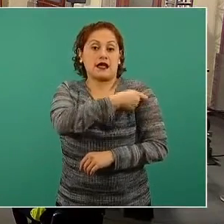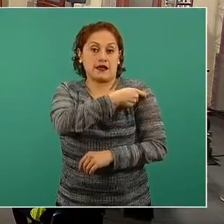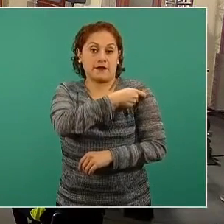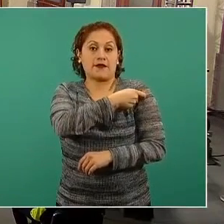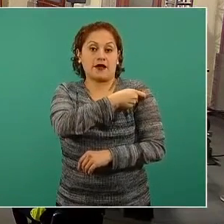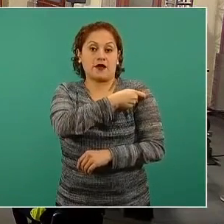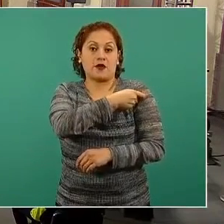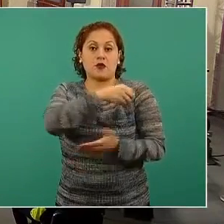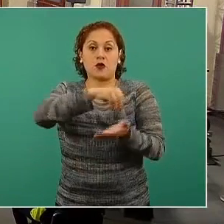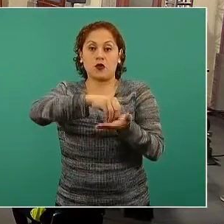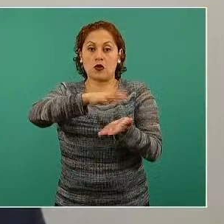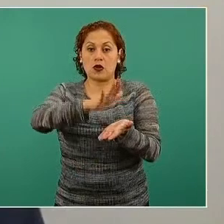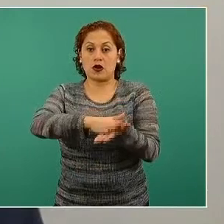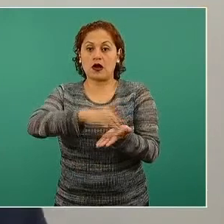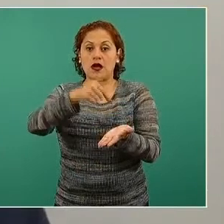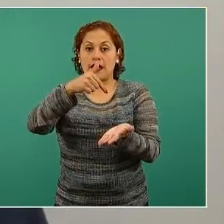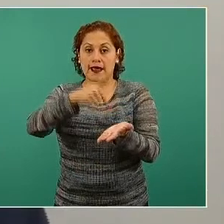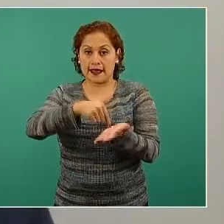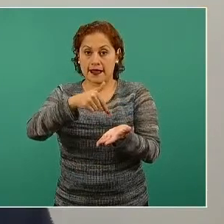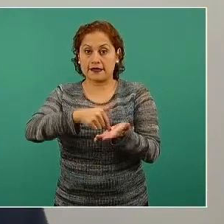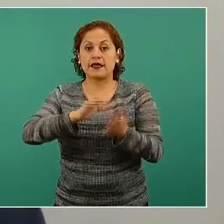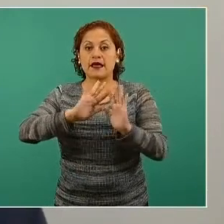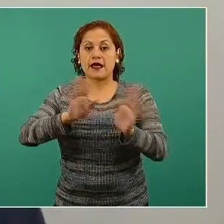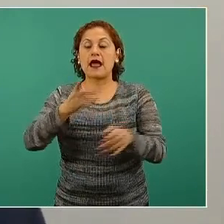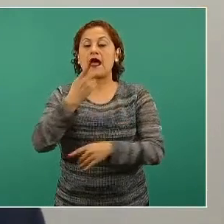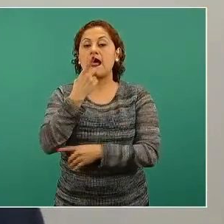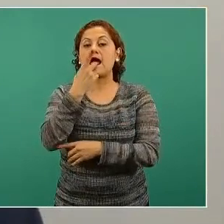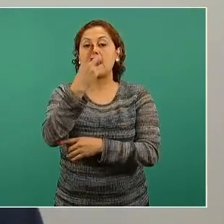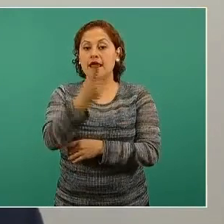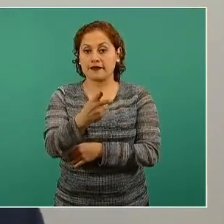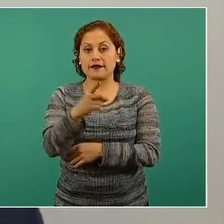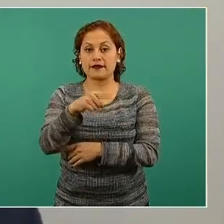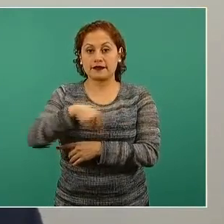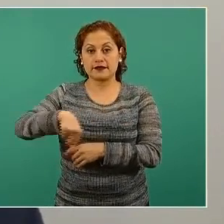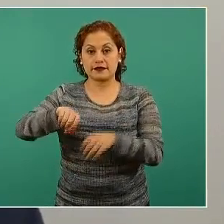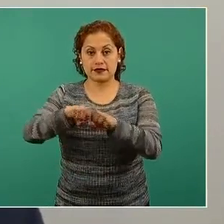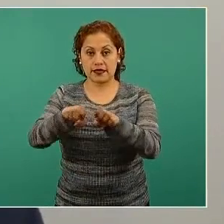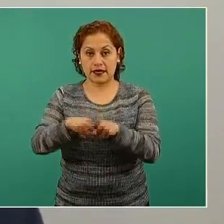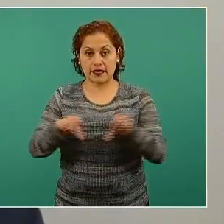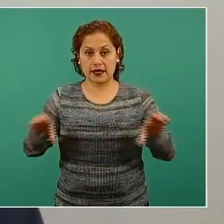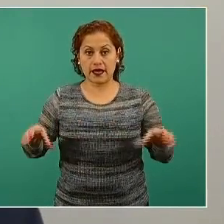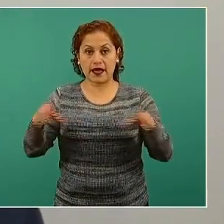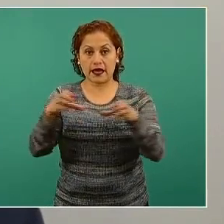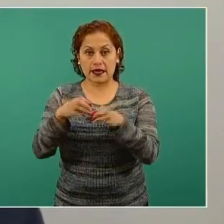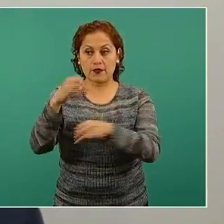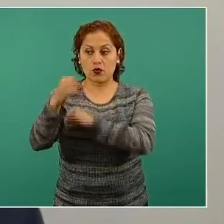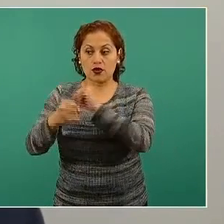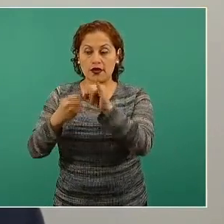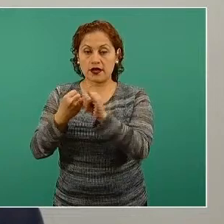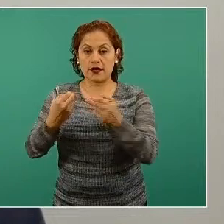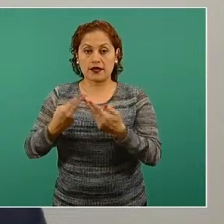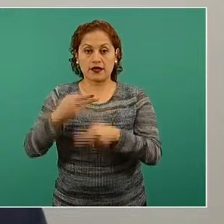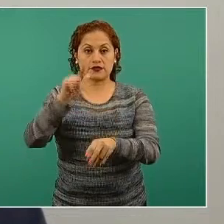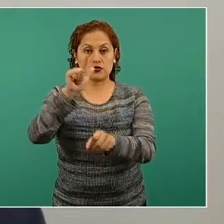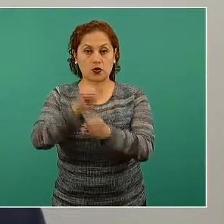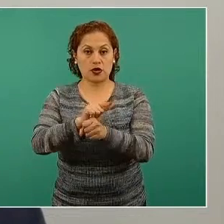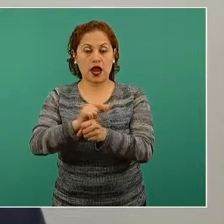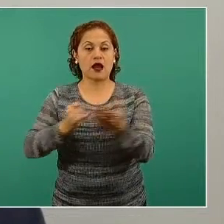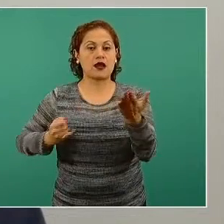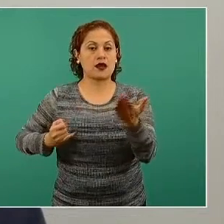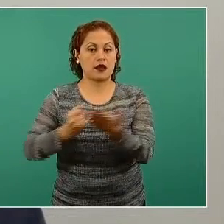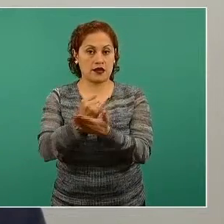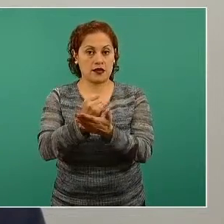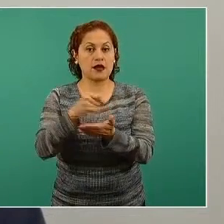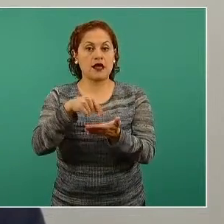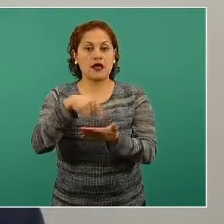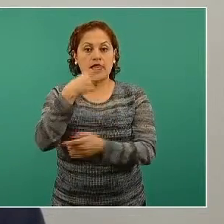nivel internacional, sino también por el grupo técnico asesor de vacunas, el grupo de expertos mexicanos, que va desde